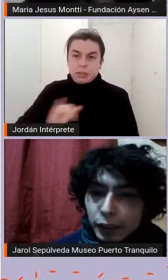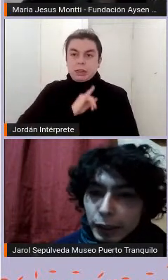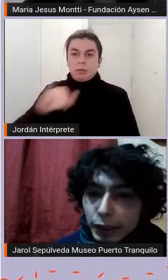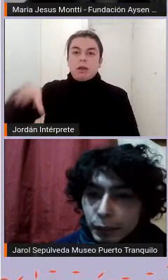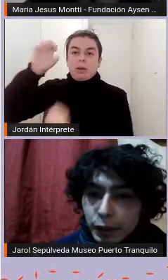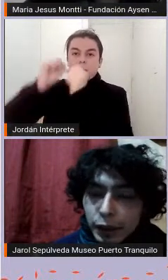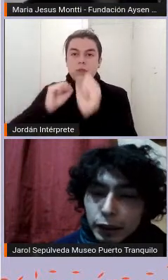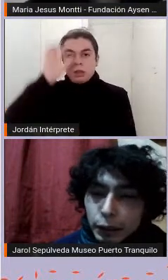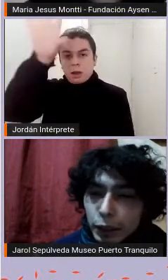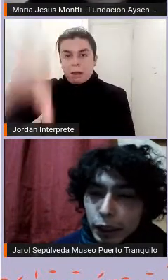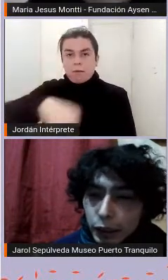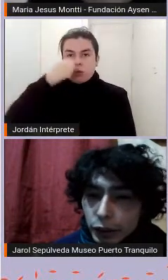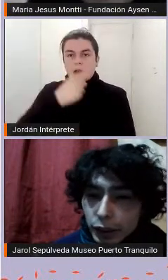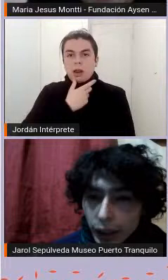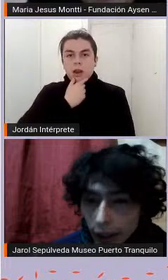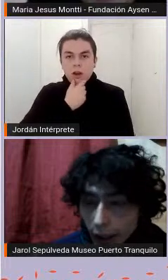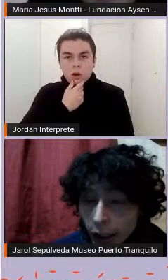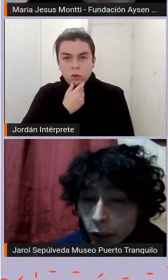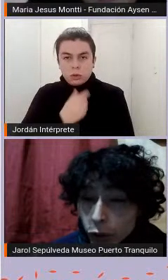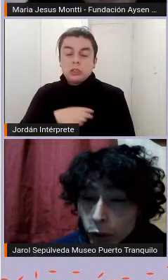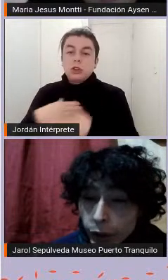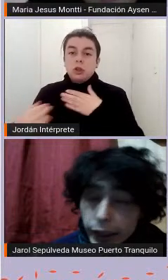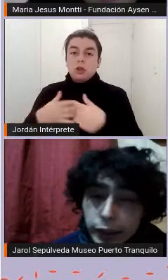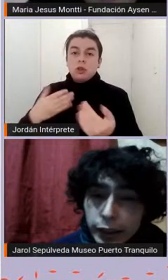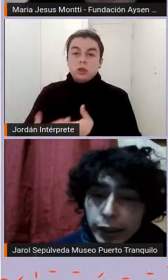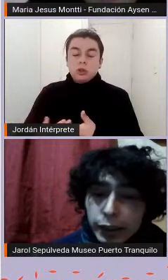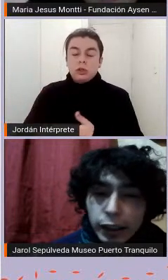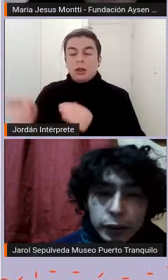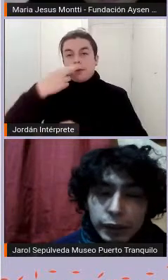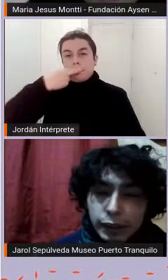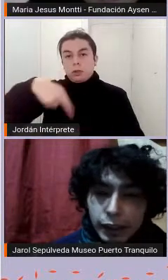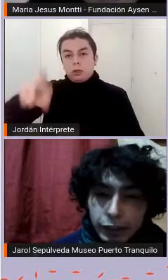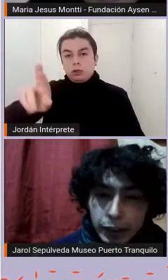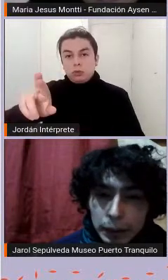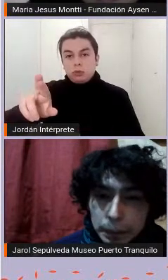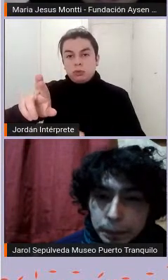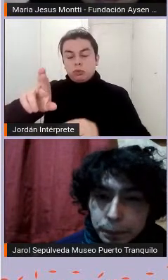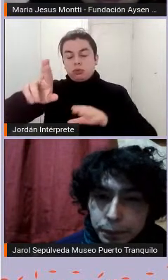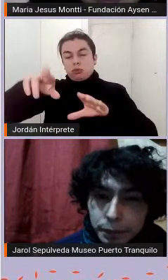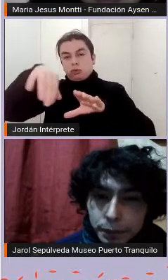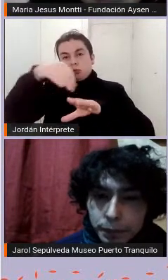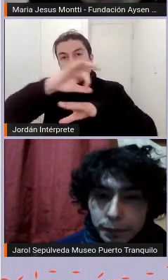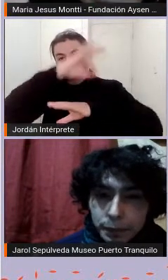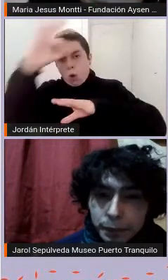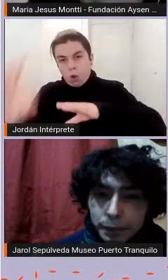estas osamentas. Estamos en la costa suroeste de la Laguna San Rafael.